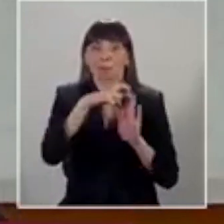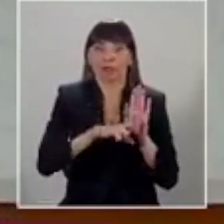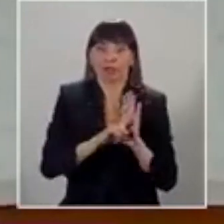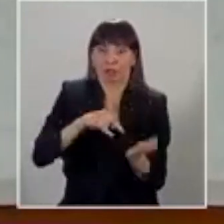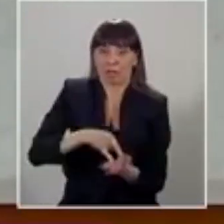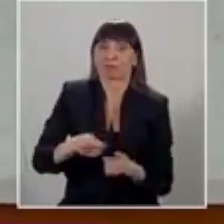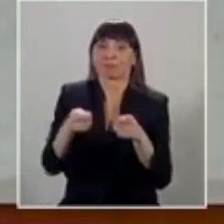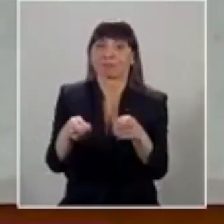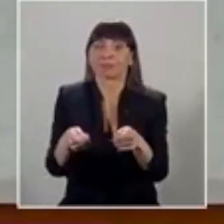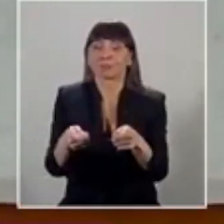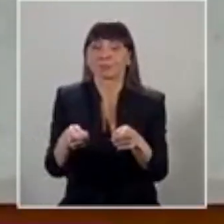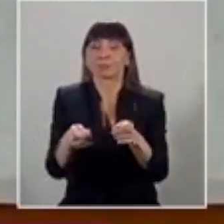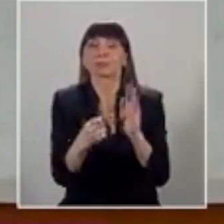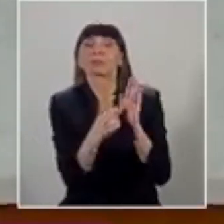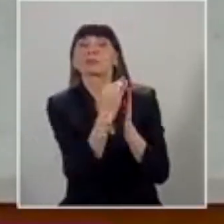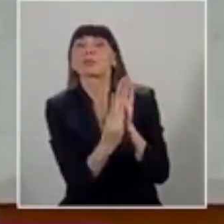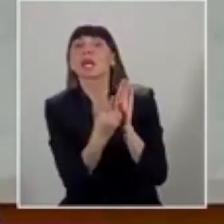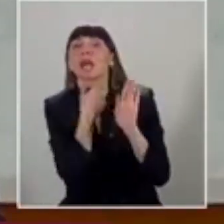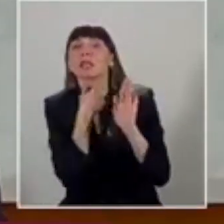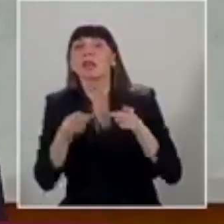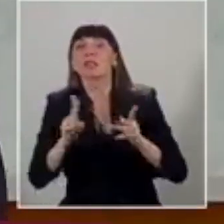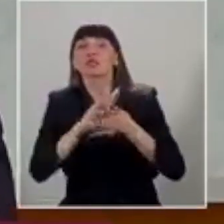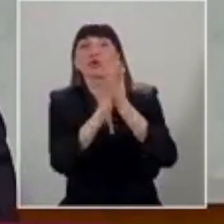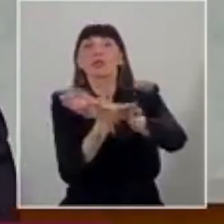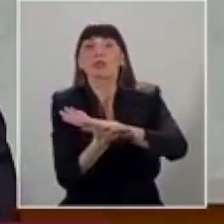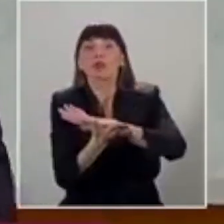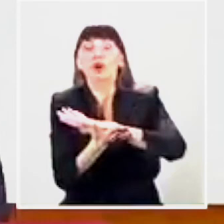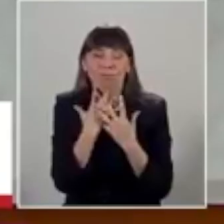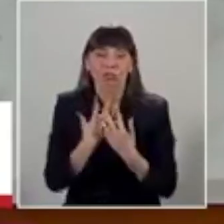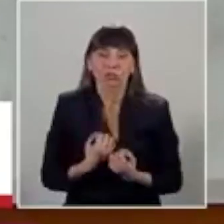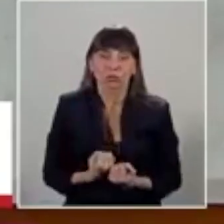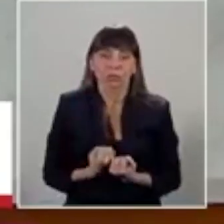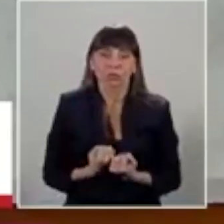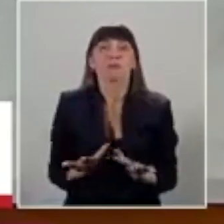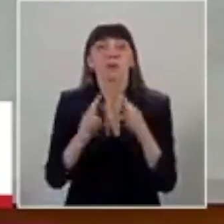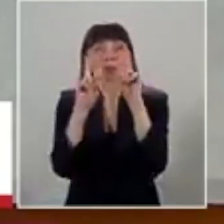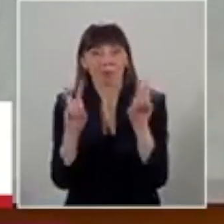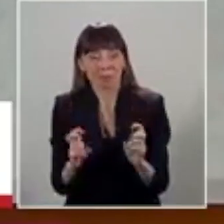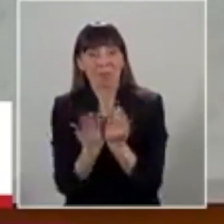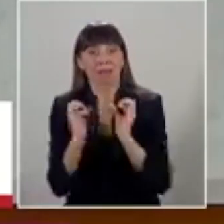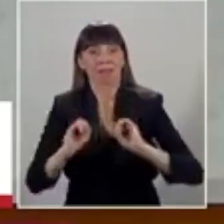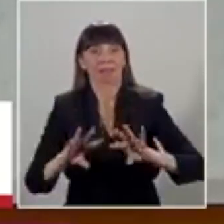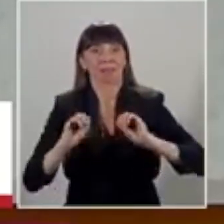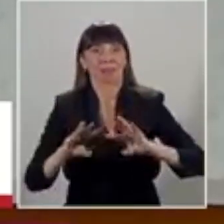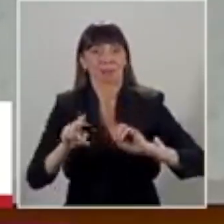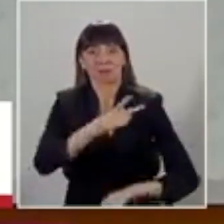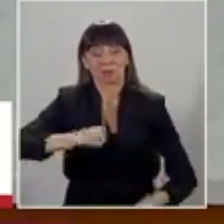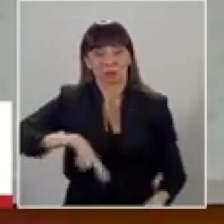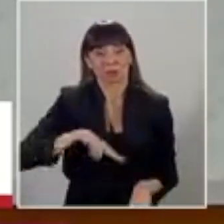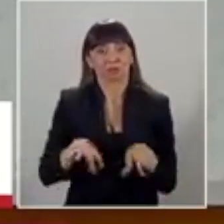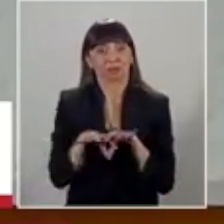presentaremos un proyecto de ley que garantizará el derecho universal a la sala cuna. Por eso, en materia de educación,